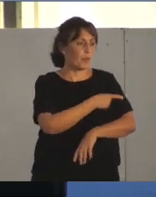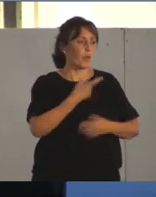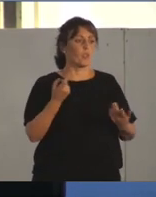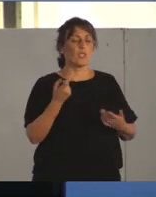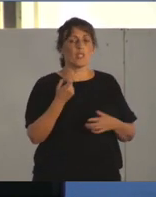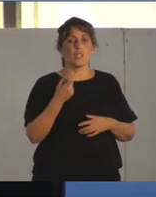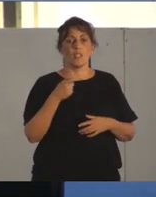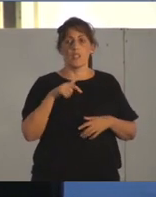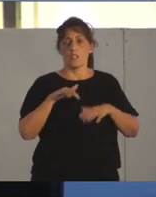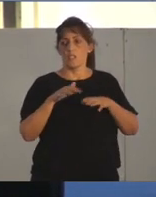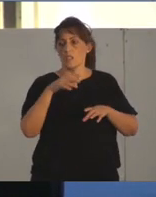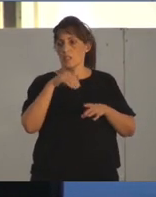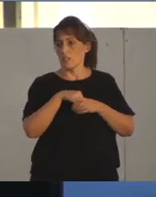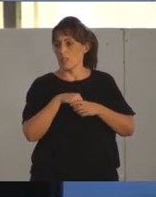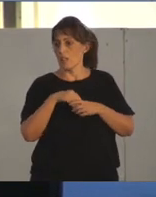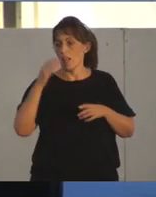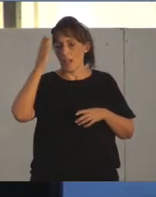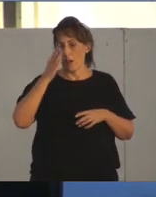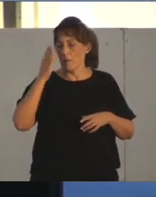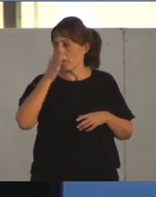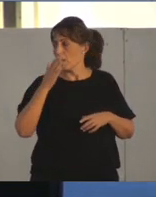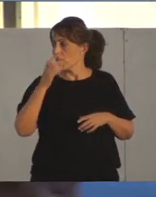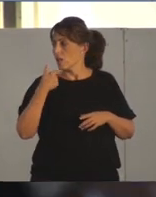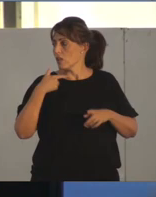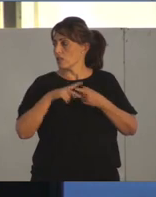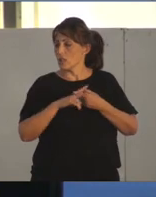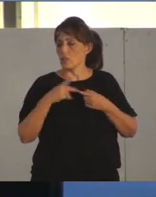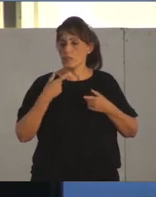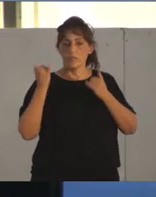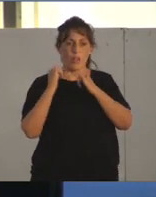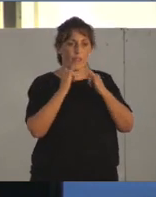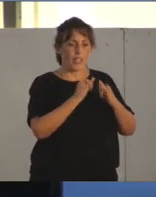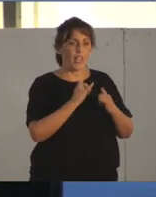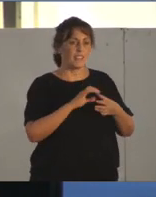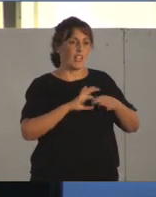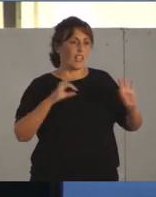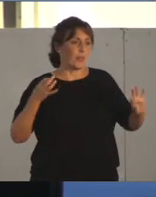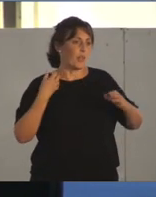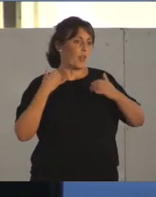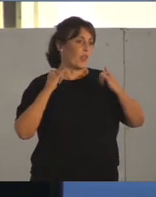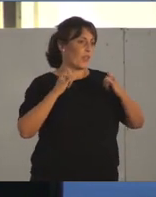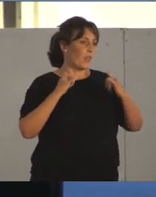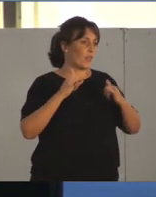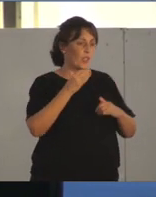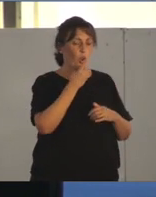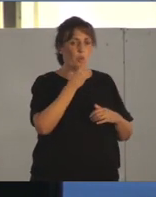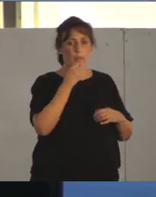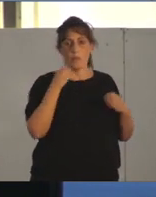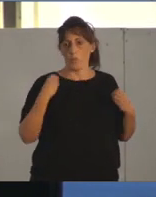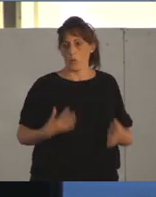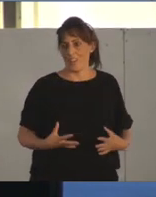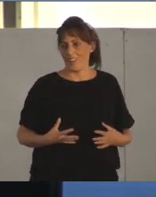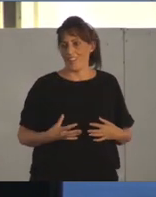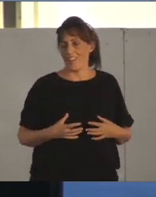años pertenece al equipo de bocha de Navarra. O sea, le gusta salir de fiesta con los amigos y disfrutar de la buena comida.